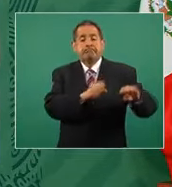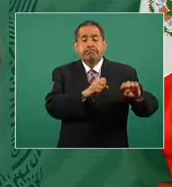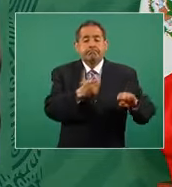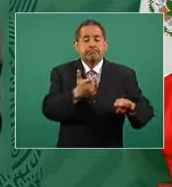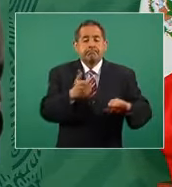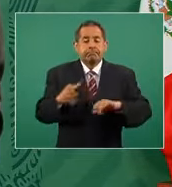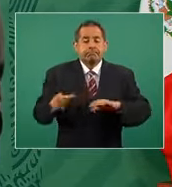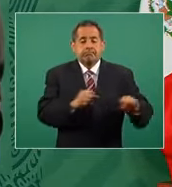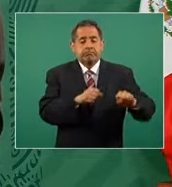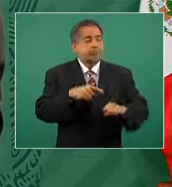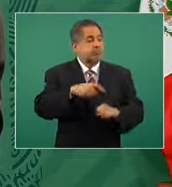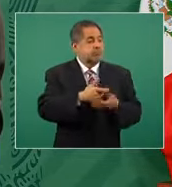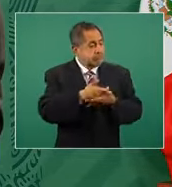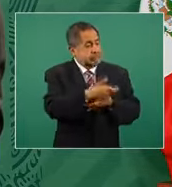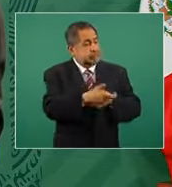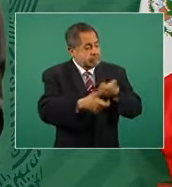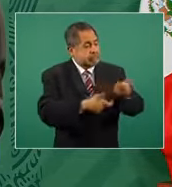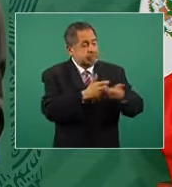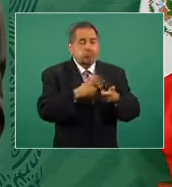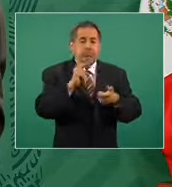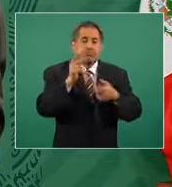nada más de publicidad.